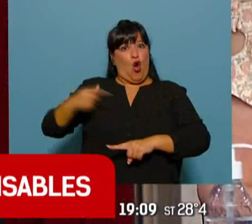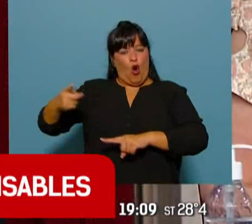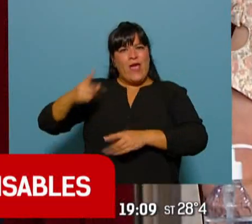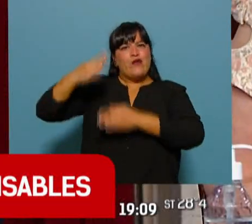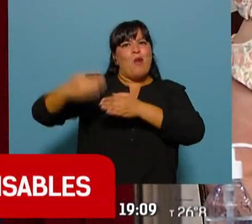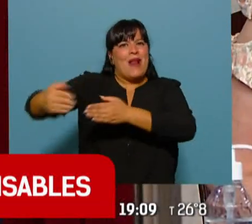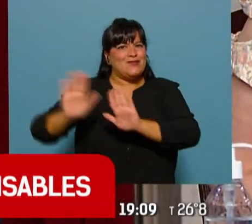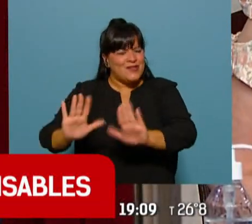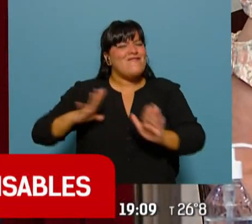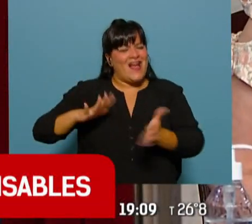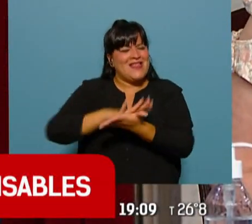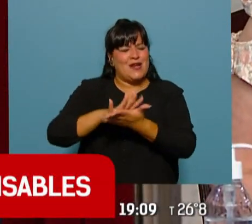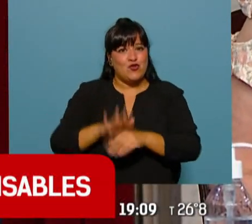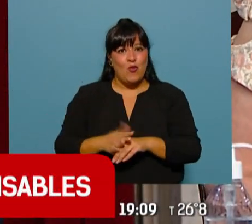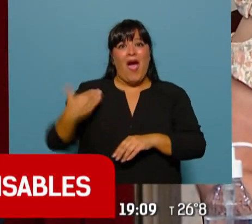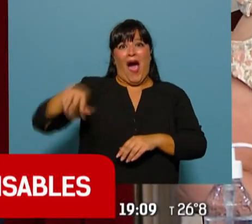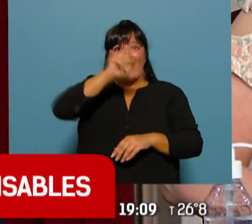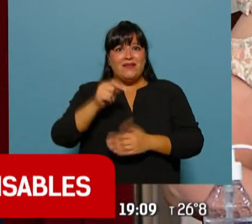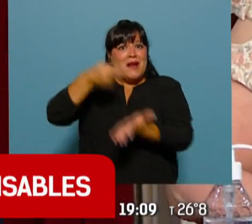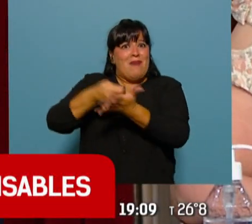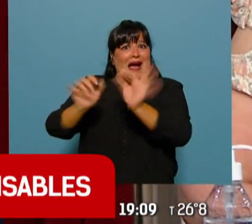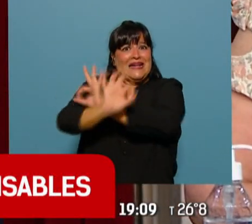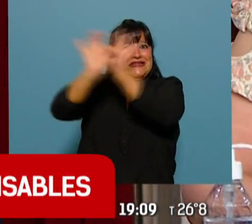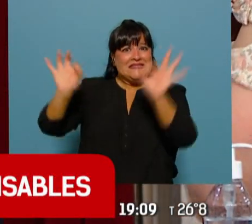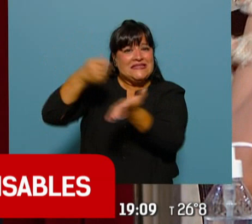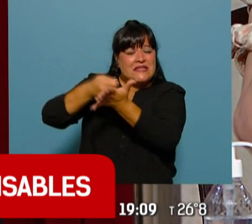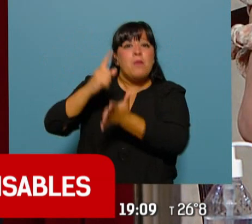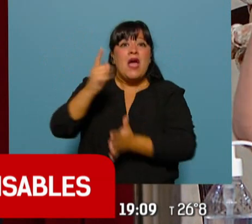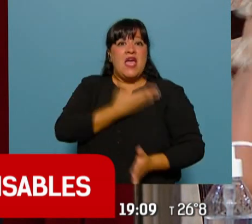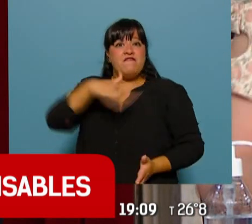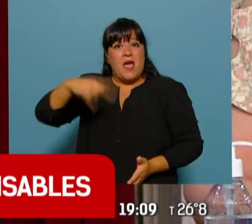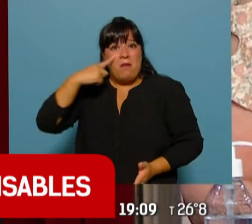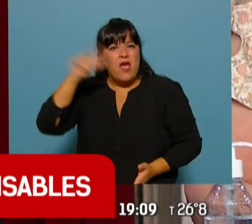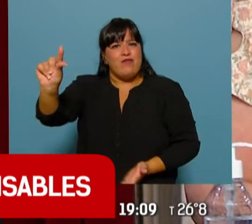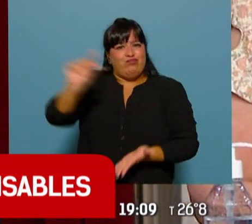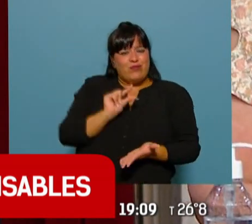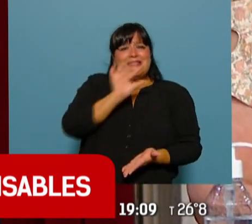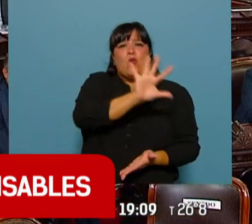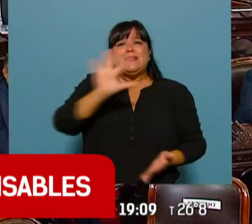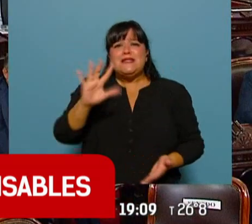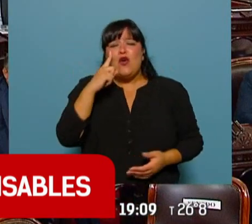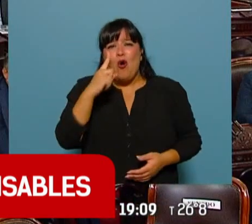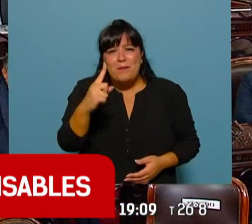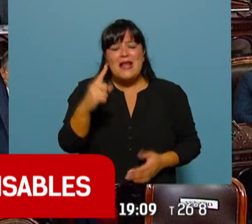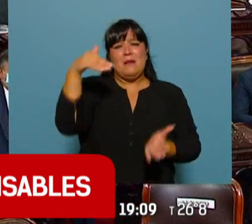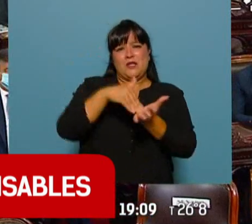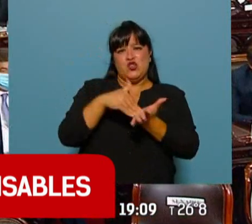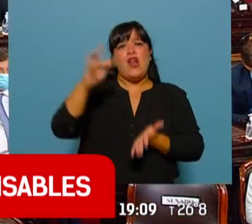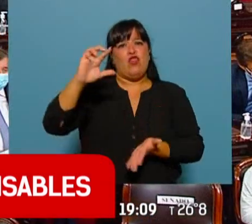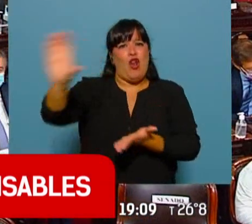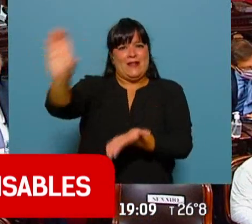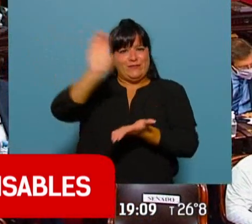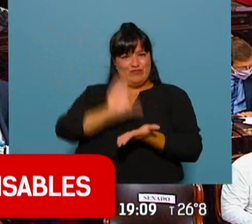A una Argentina en absoluto default, el Fondo Monetario Internacional le adjudicó un préstamo de 55.000 millones de